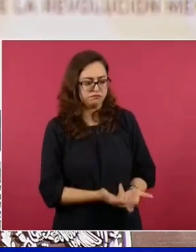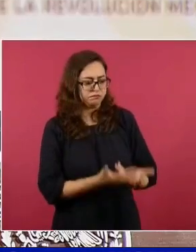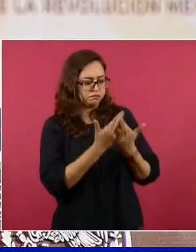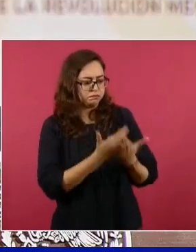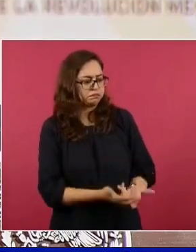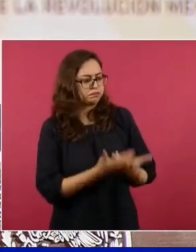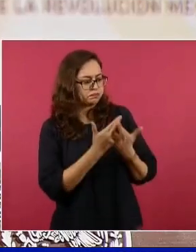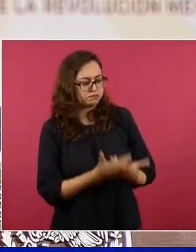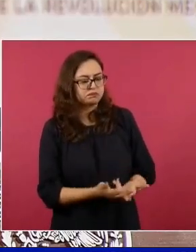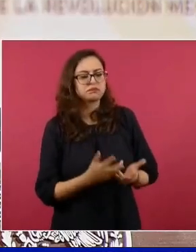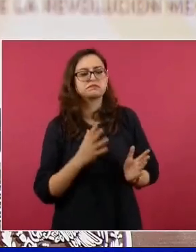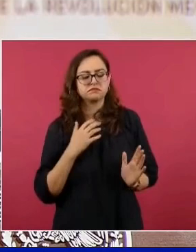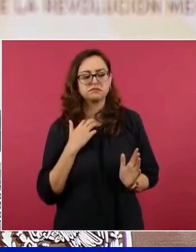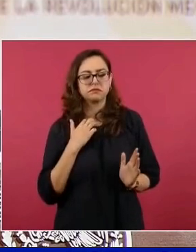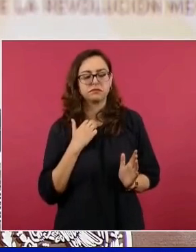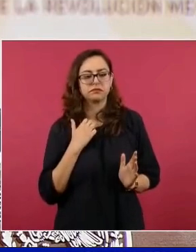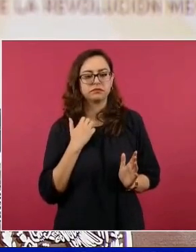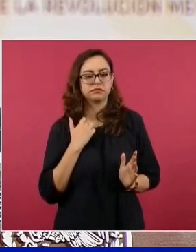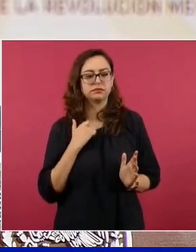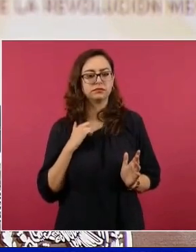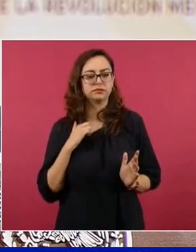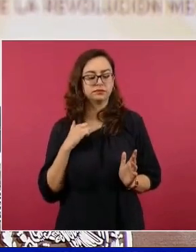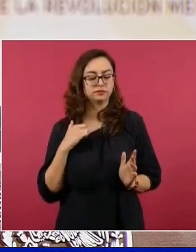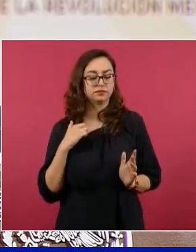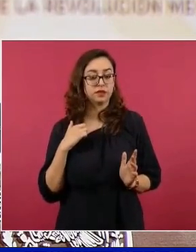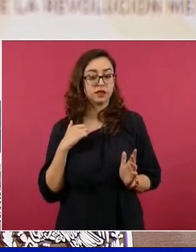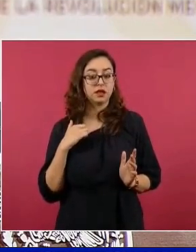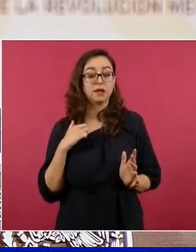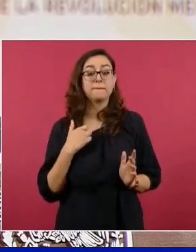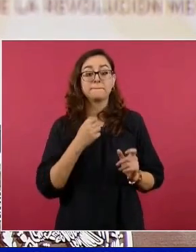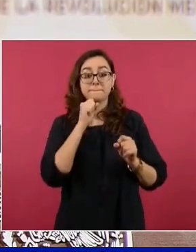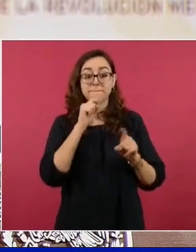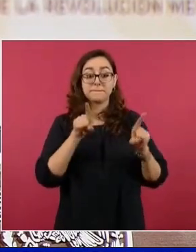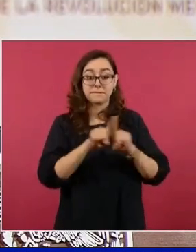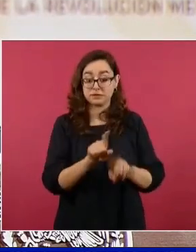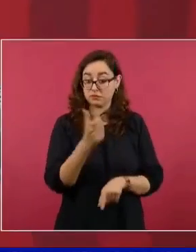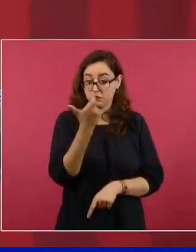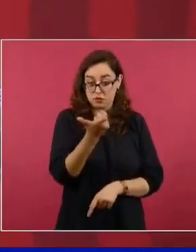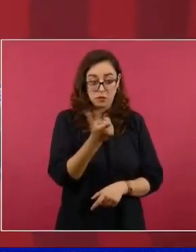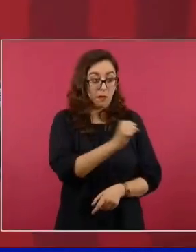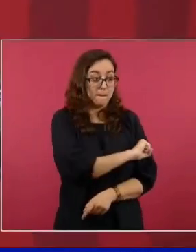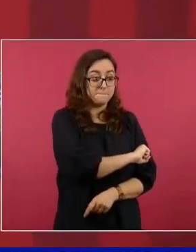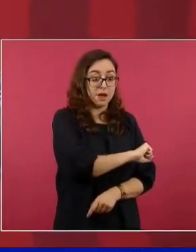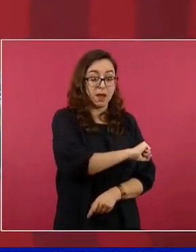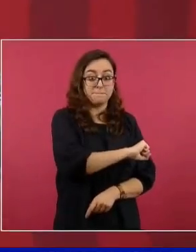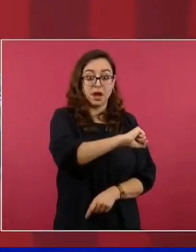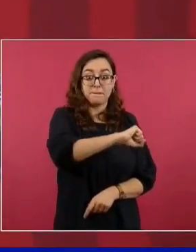ya está controlado el precio porque